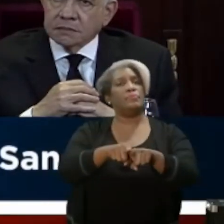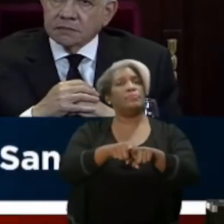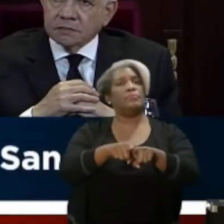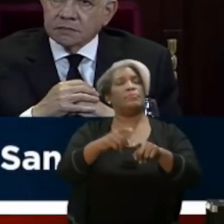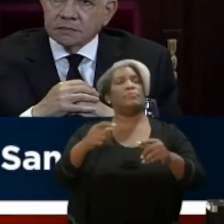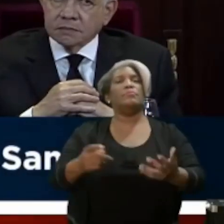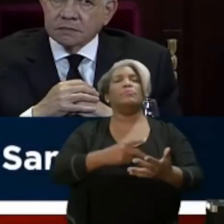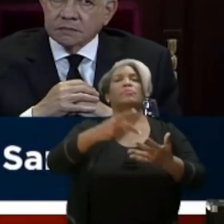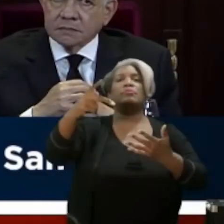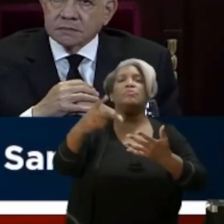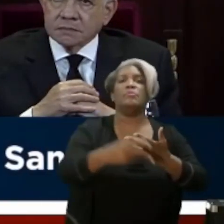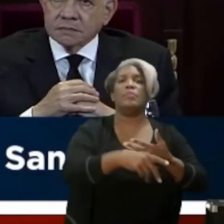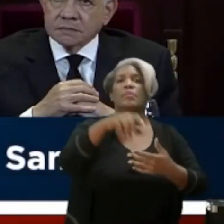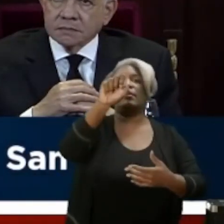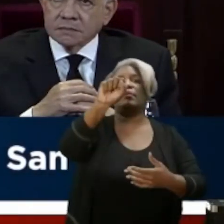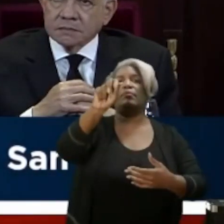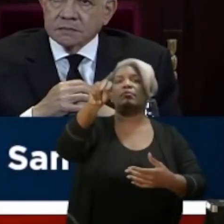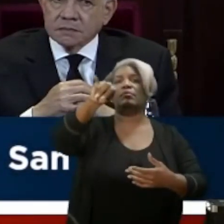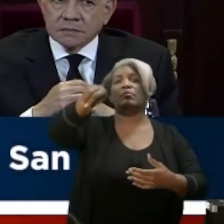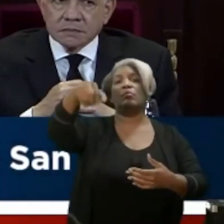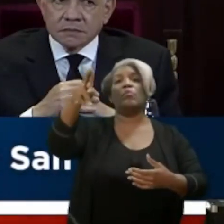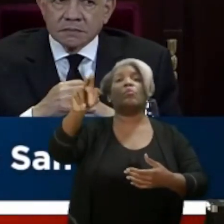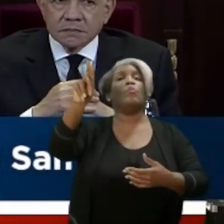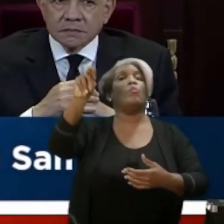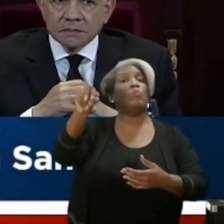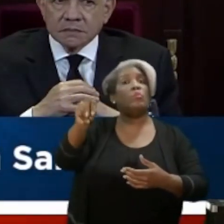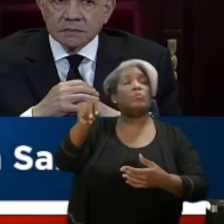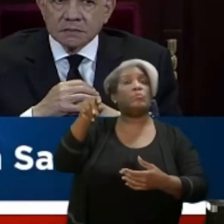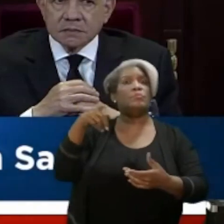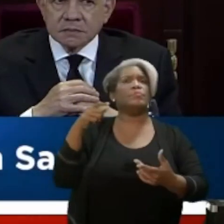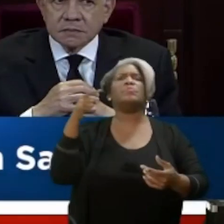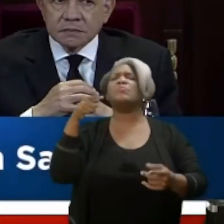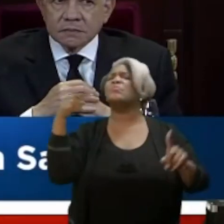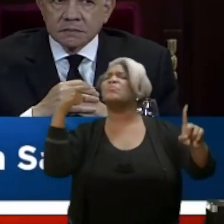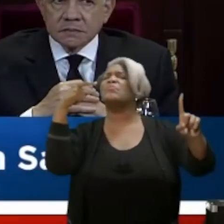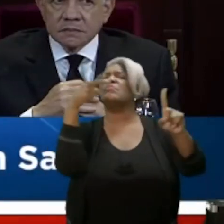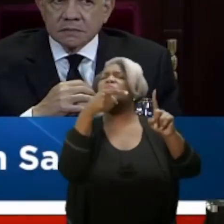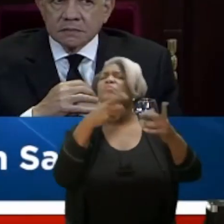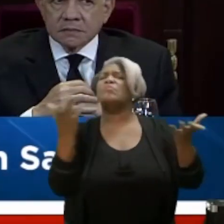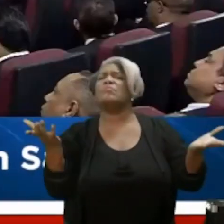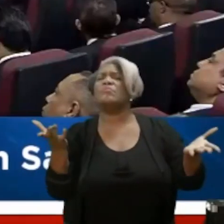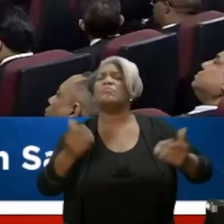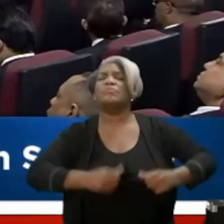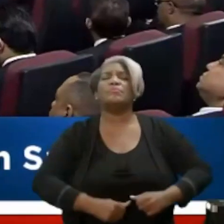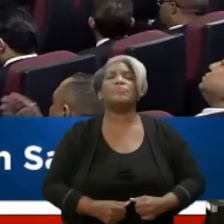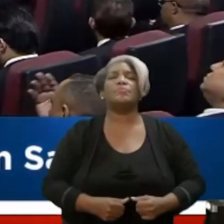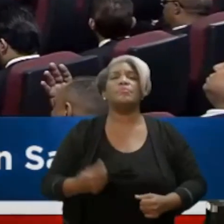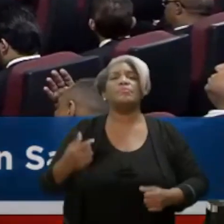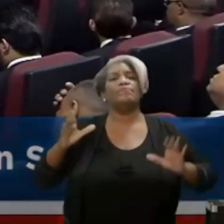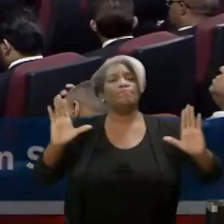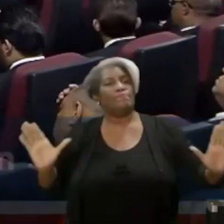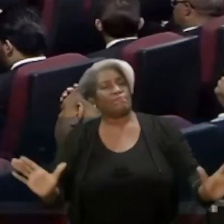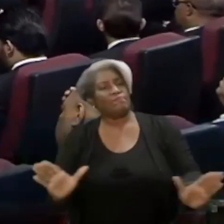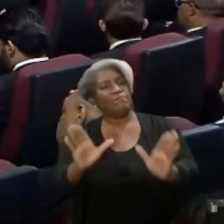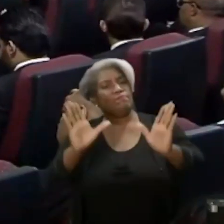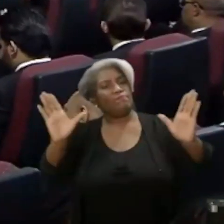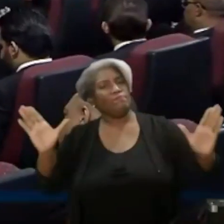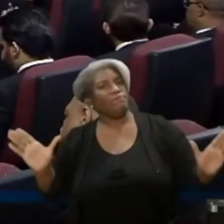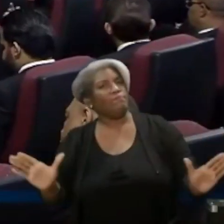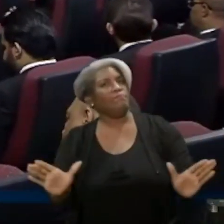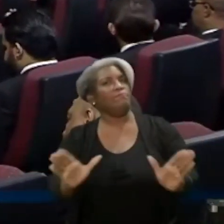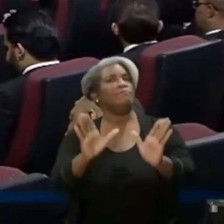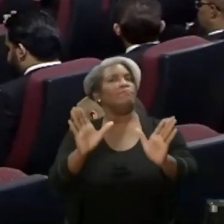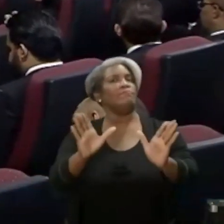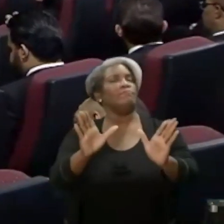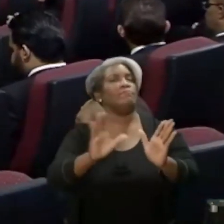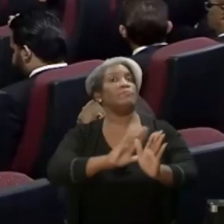el Plan San Juan. El gran objetivo de este plan es impulsar la reconversión de